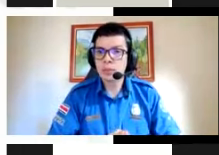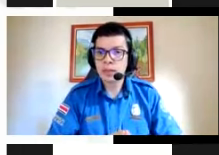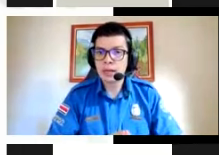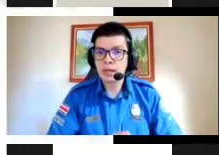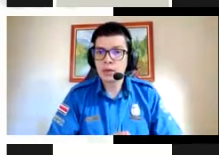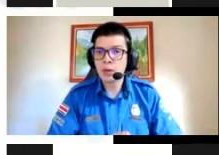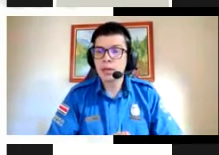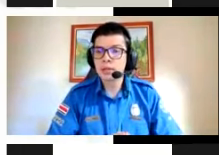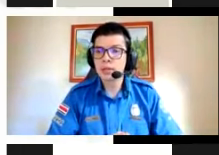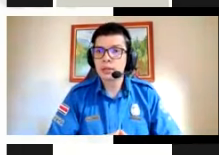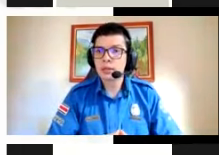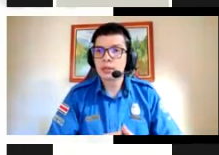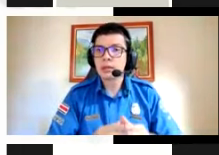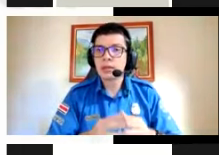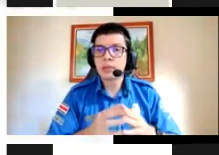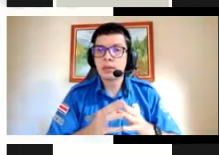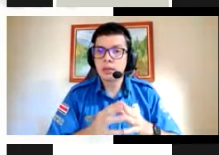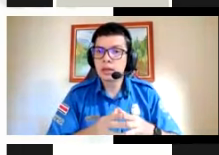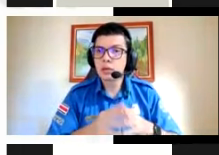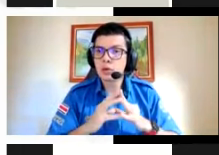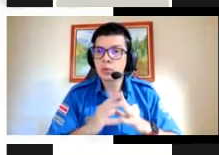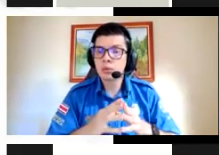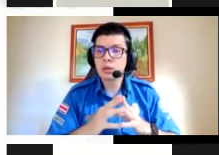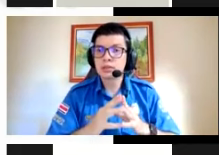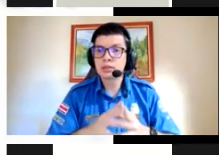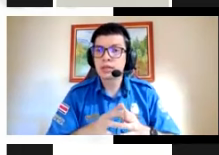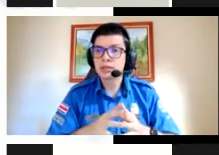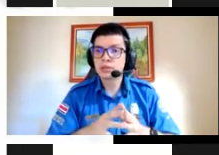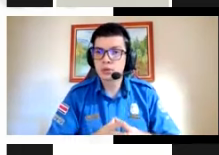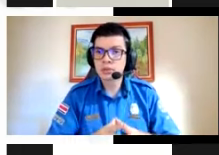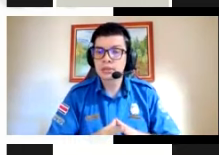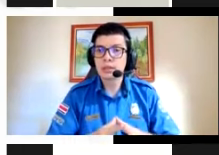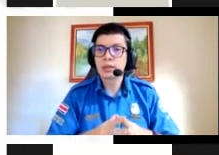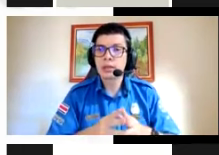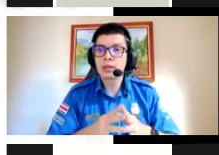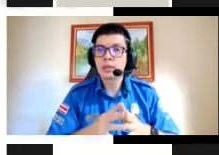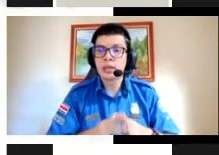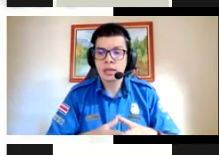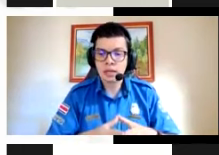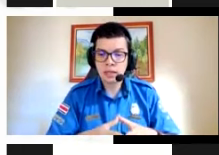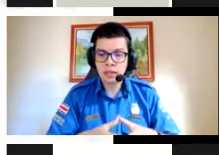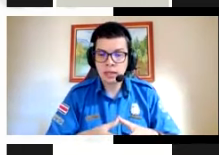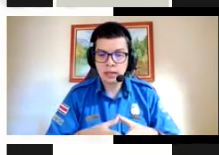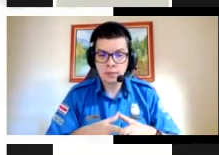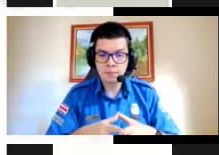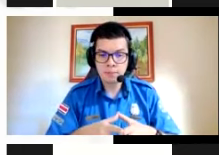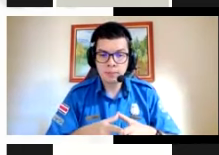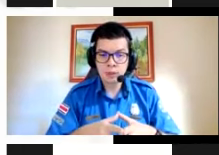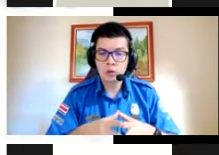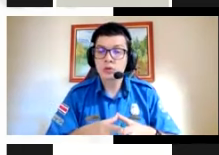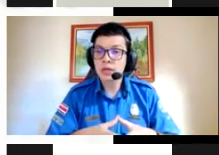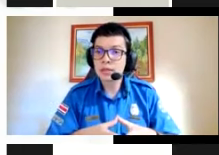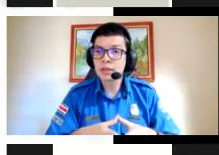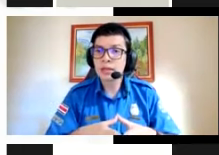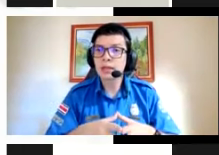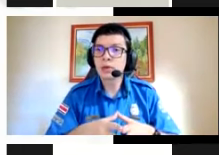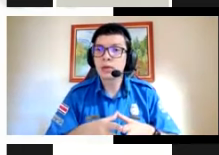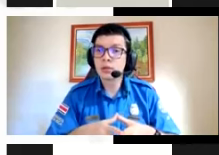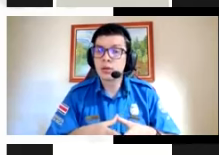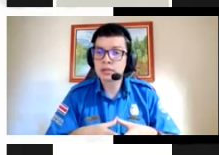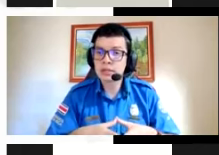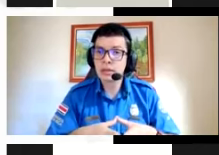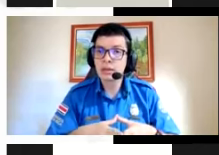asesore de manera adecuada, que me diga cómo hacer las cosas de manera correcta, qué